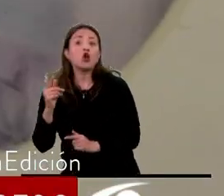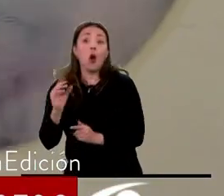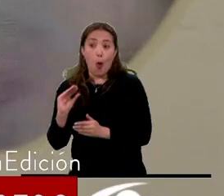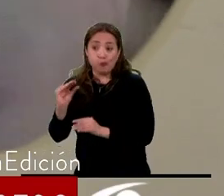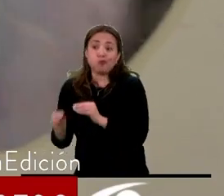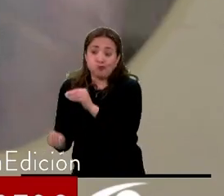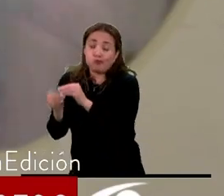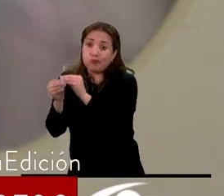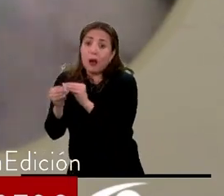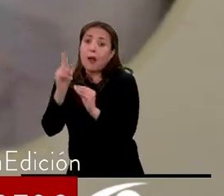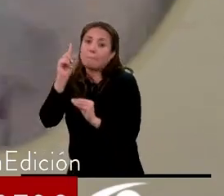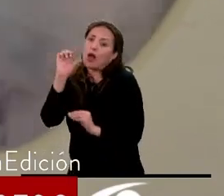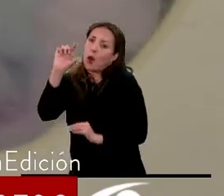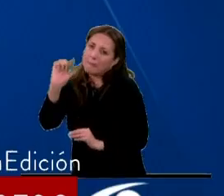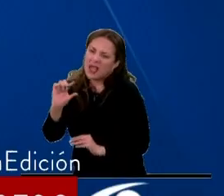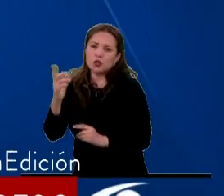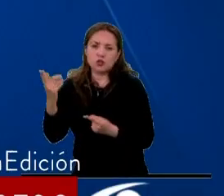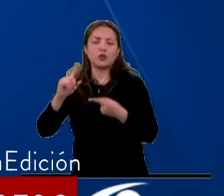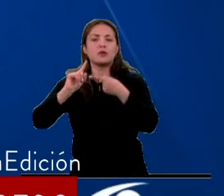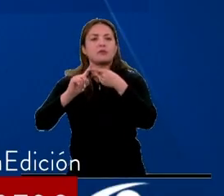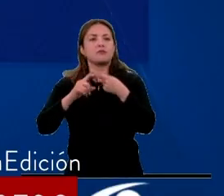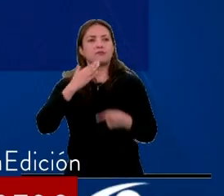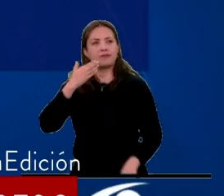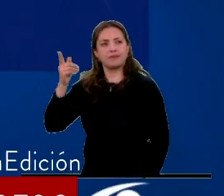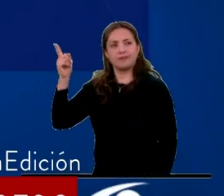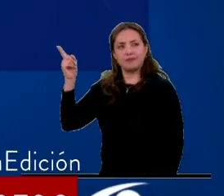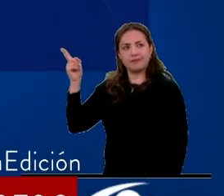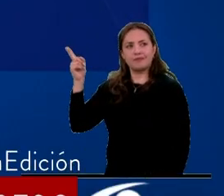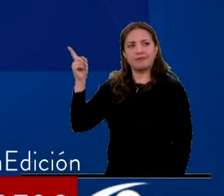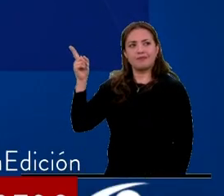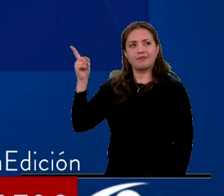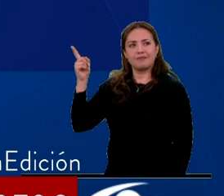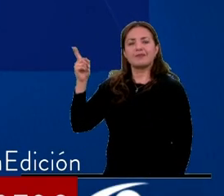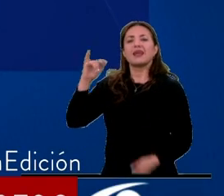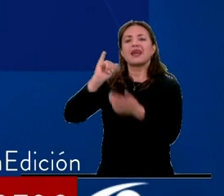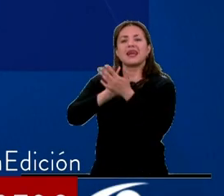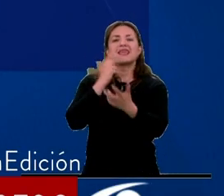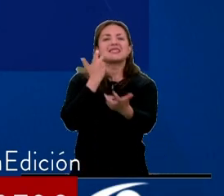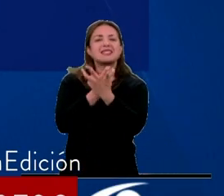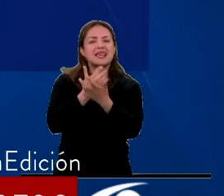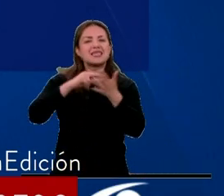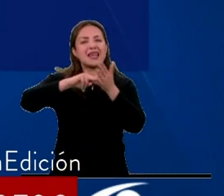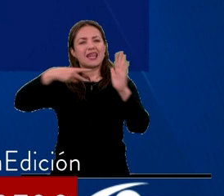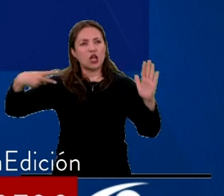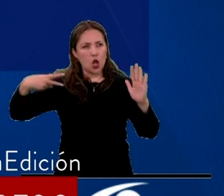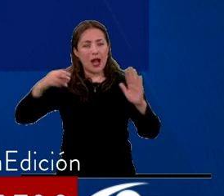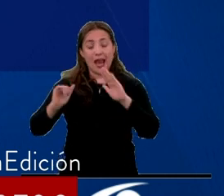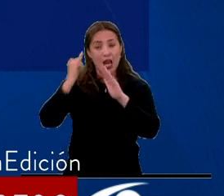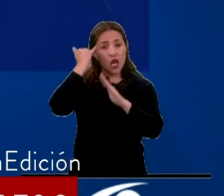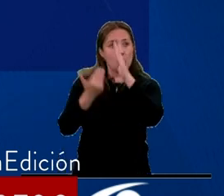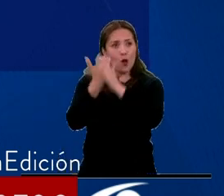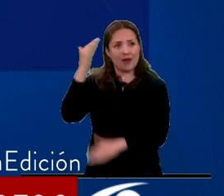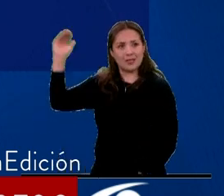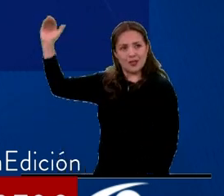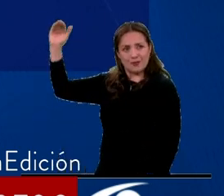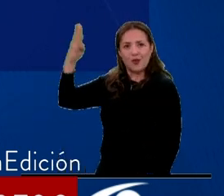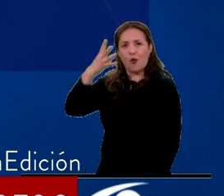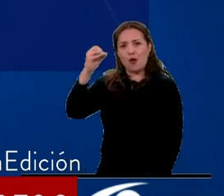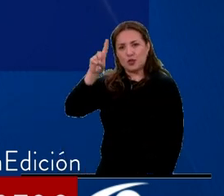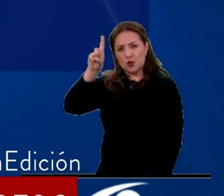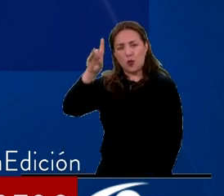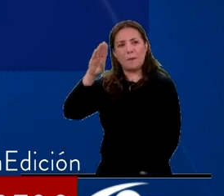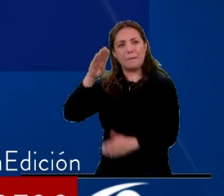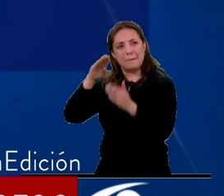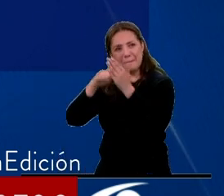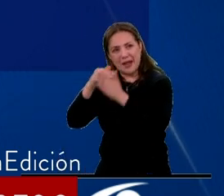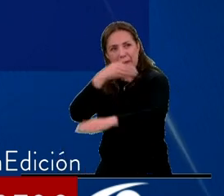adiciones considerables de dinero, son: ciencia y tecnología e innovación, 401 mil millones de pesos; cultura, 693 mil